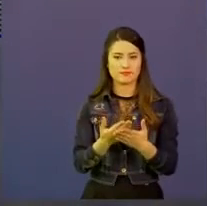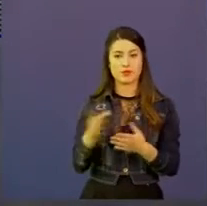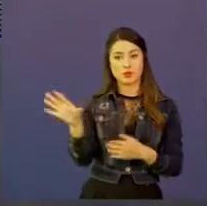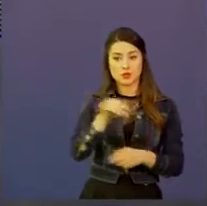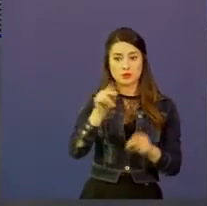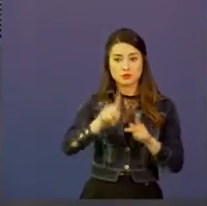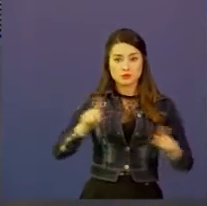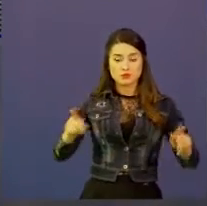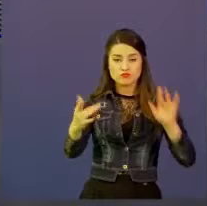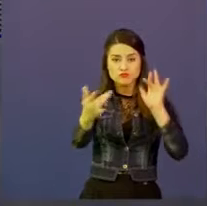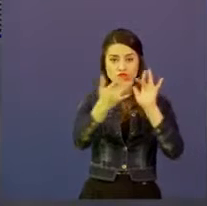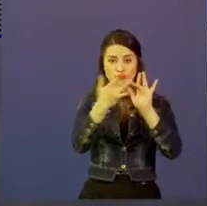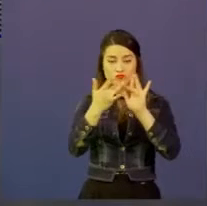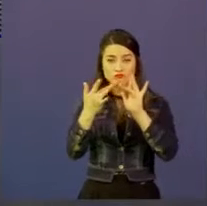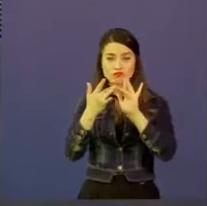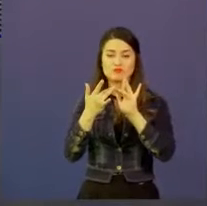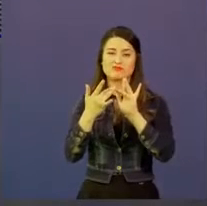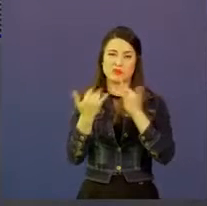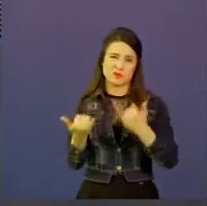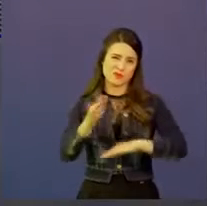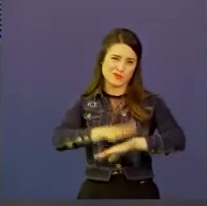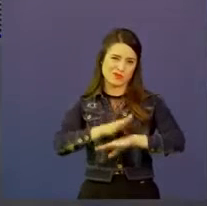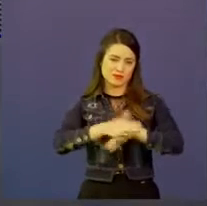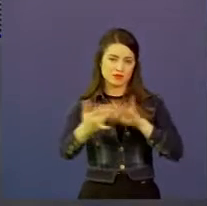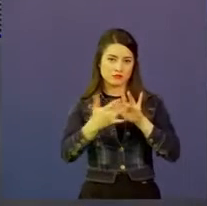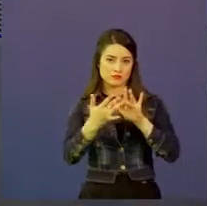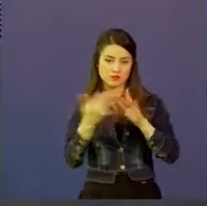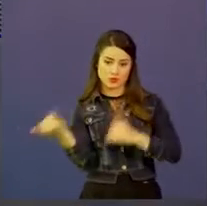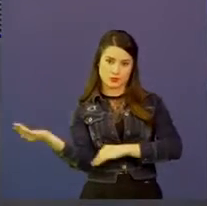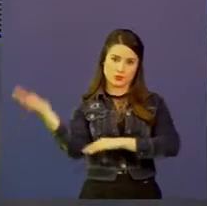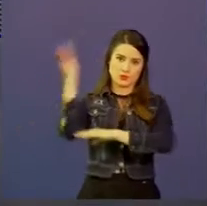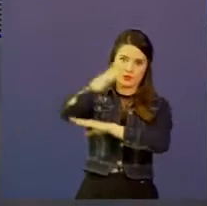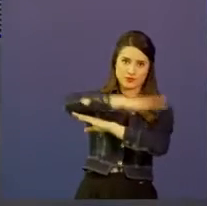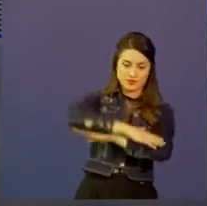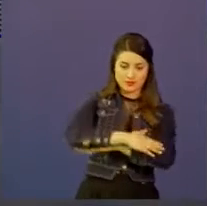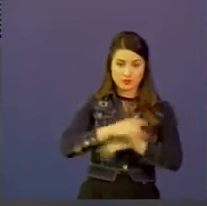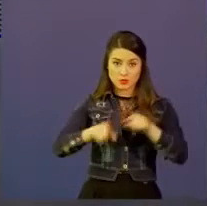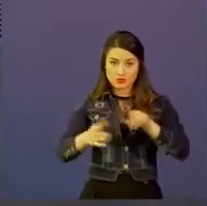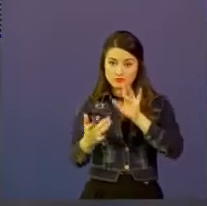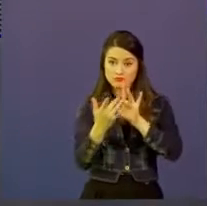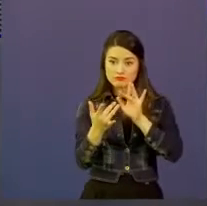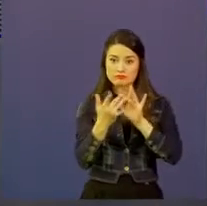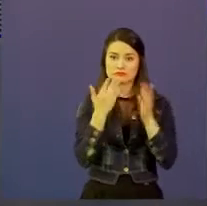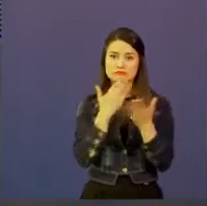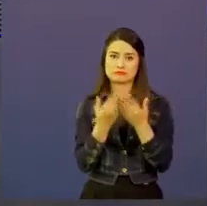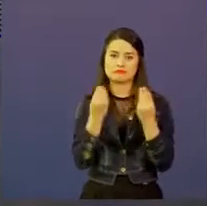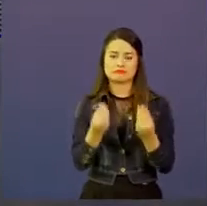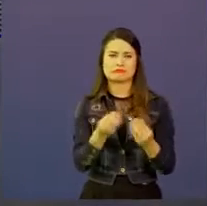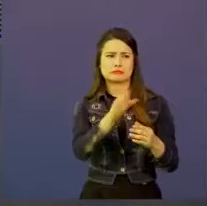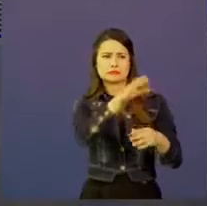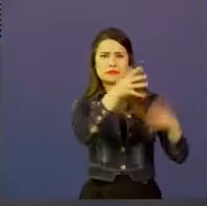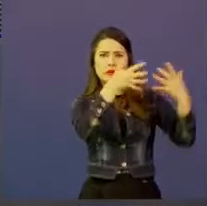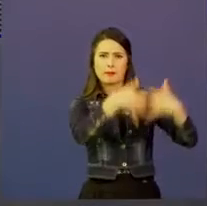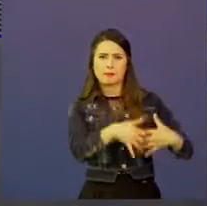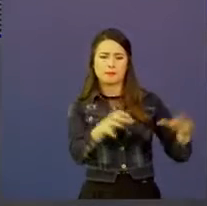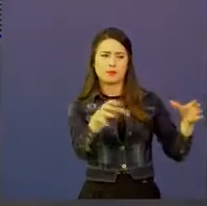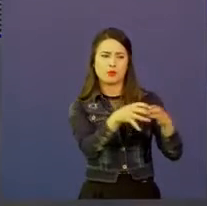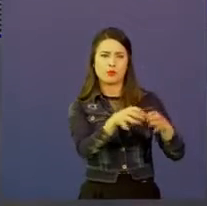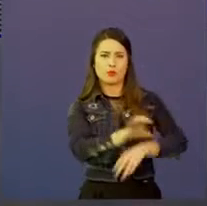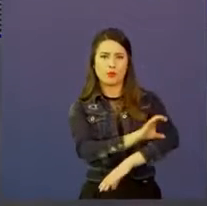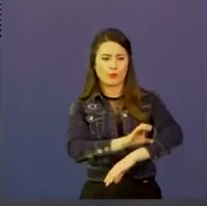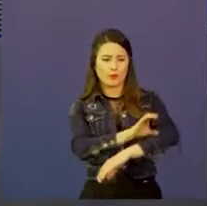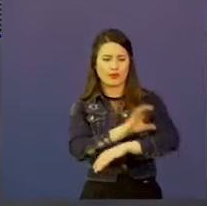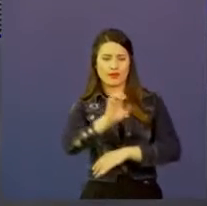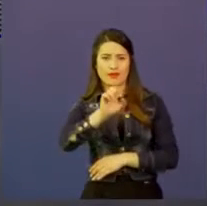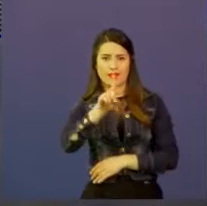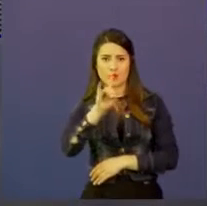que se conectan esta tarde en esta jornada tan especial y queremos agradecerle muy especialmente a Computadores para Educar